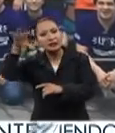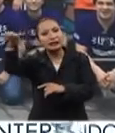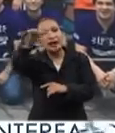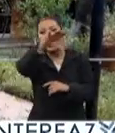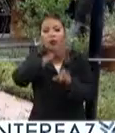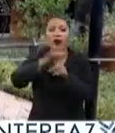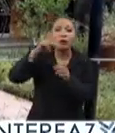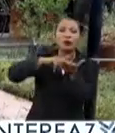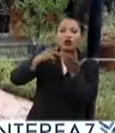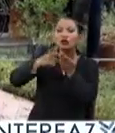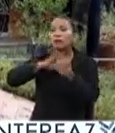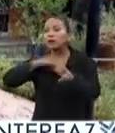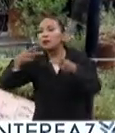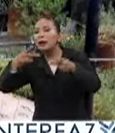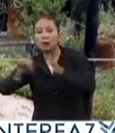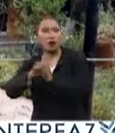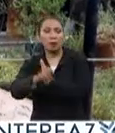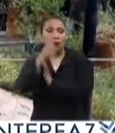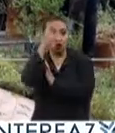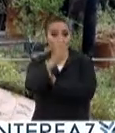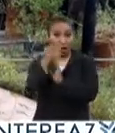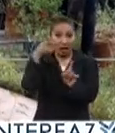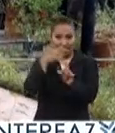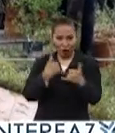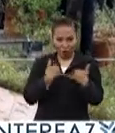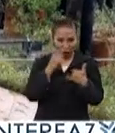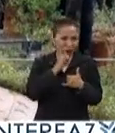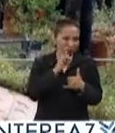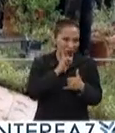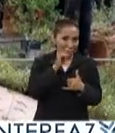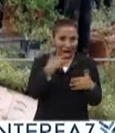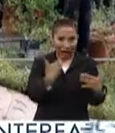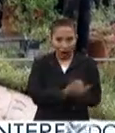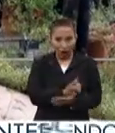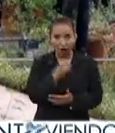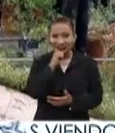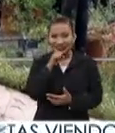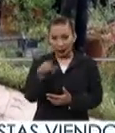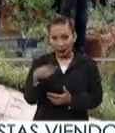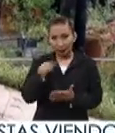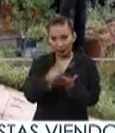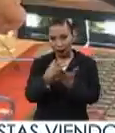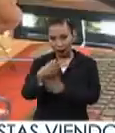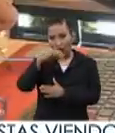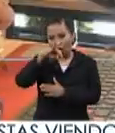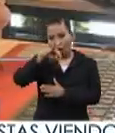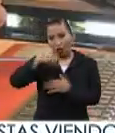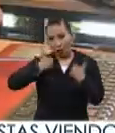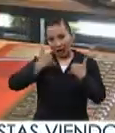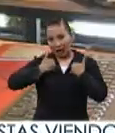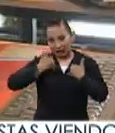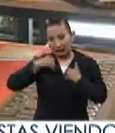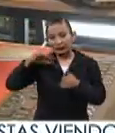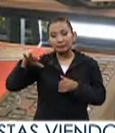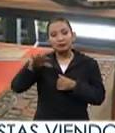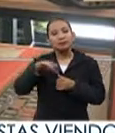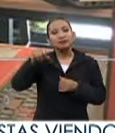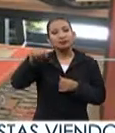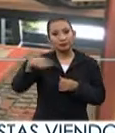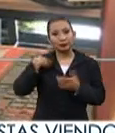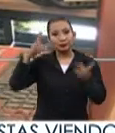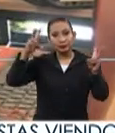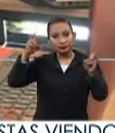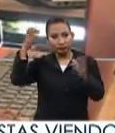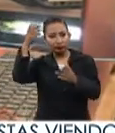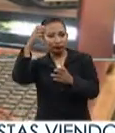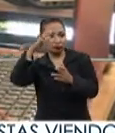qué proyectos se pueden desarrollar. Por ejemplo, una de nuestras chicas que ganó también el premio de la juventud en la